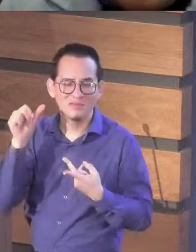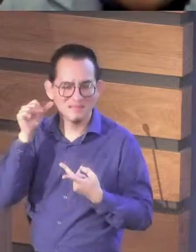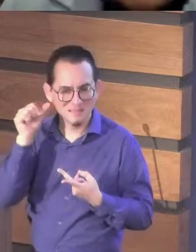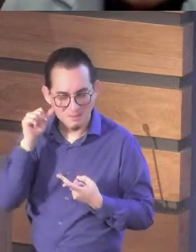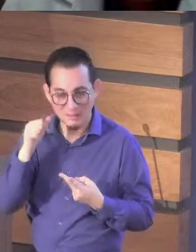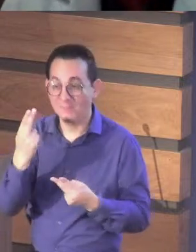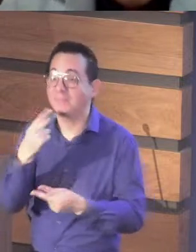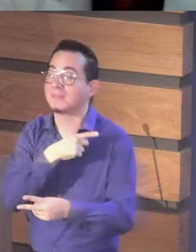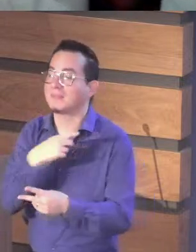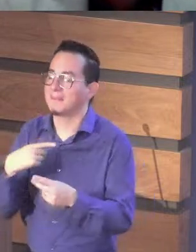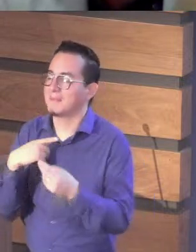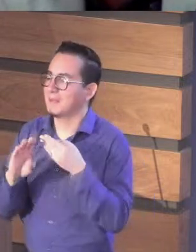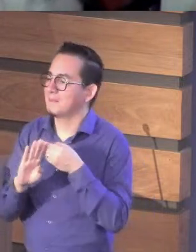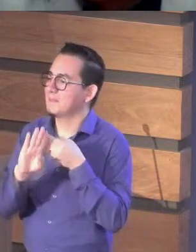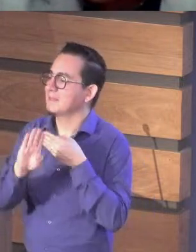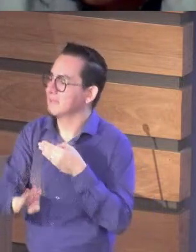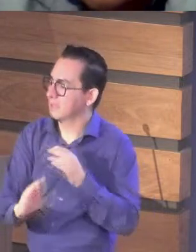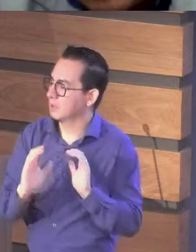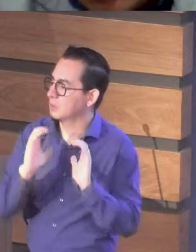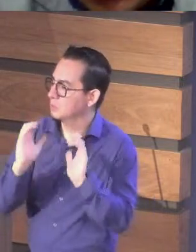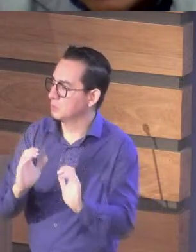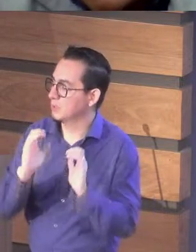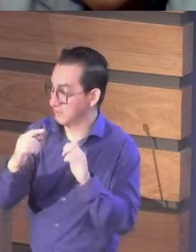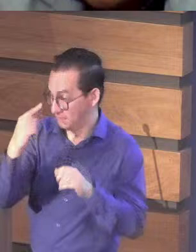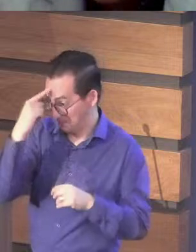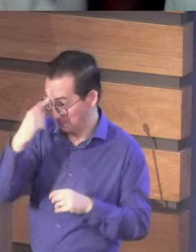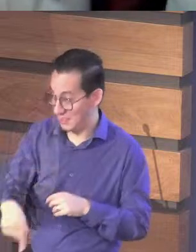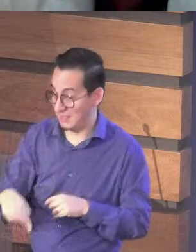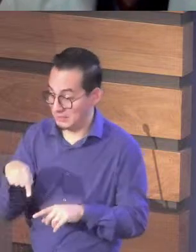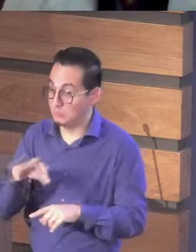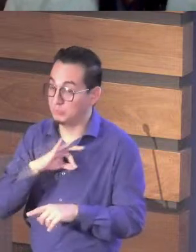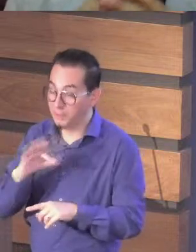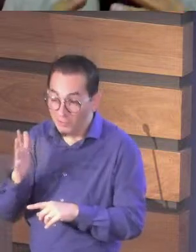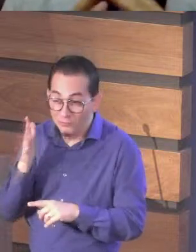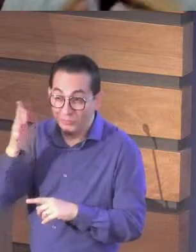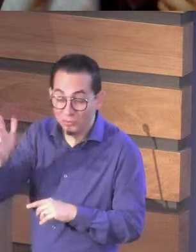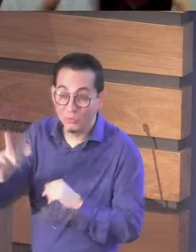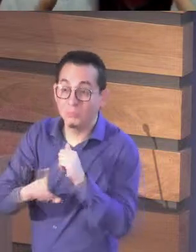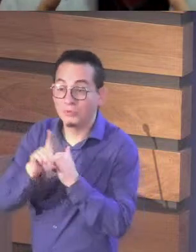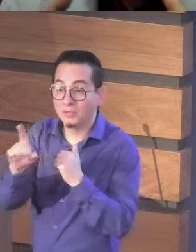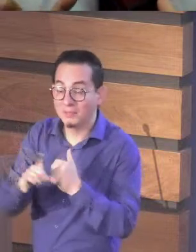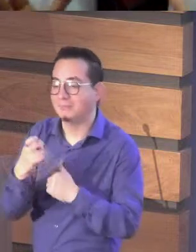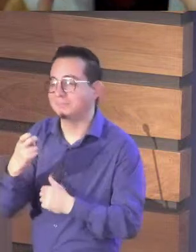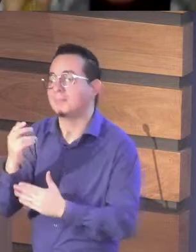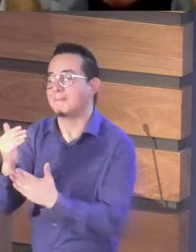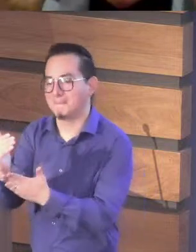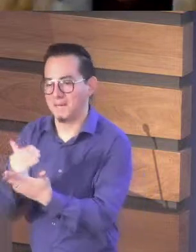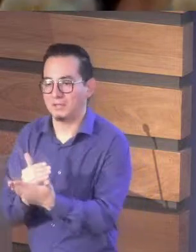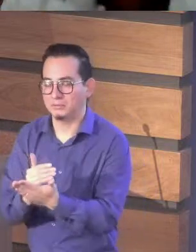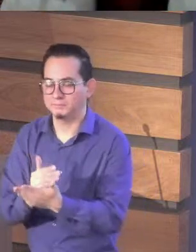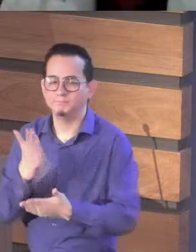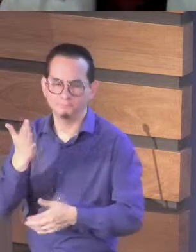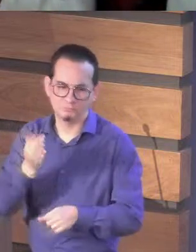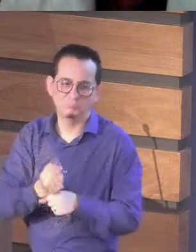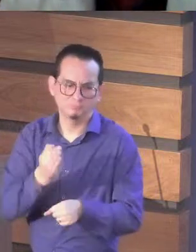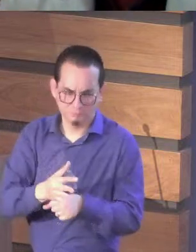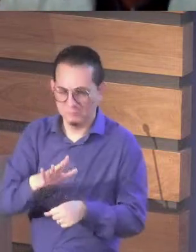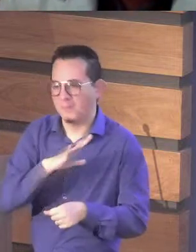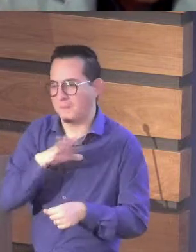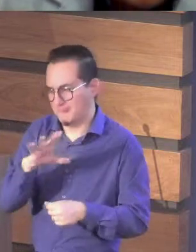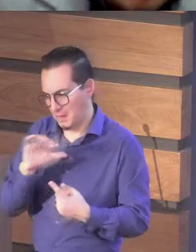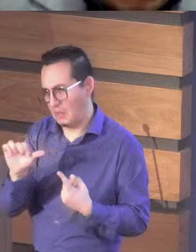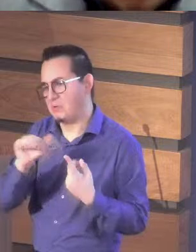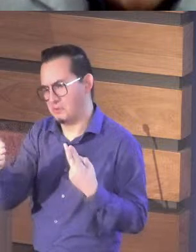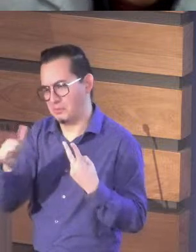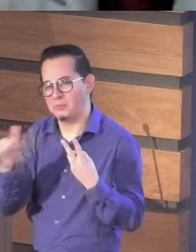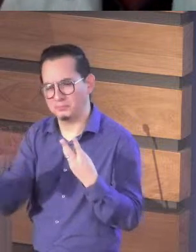necesaria para poder evitar desarrollar estas enfermedades. Porque si bien existen las prótesis auditivas, hay que